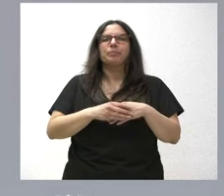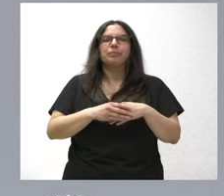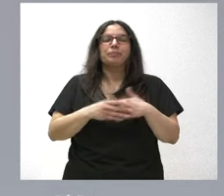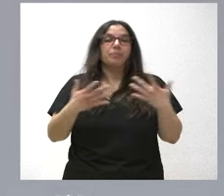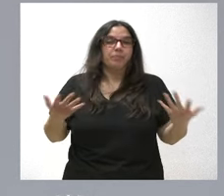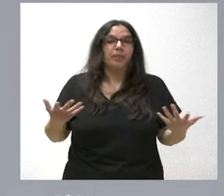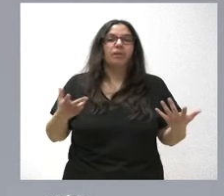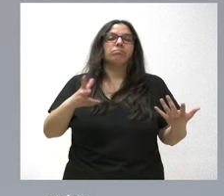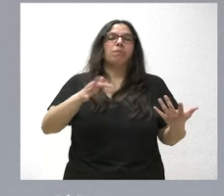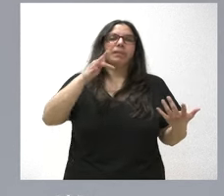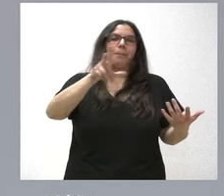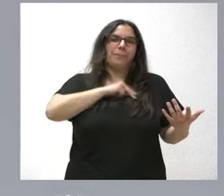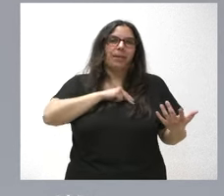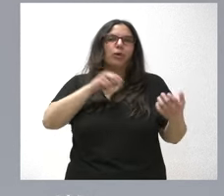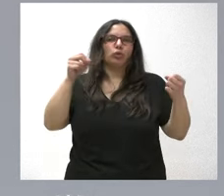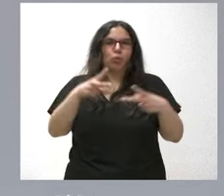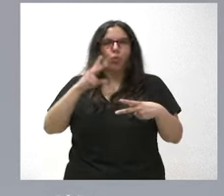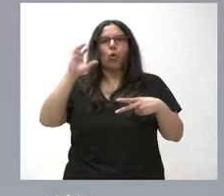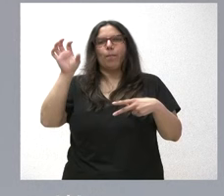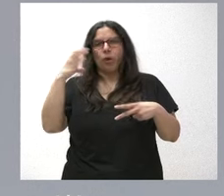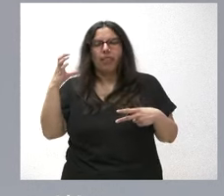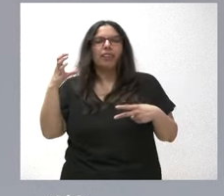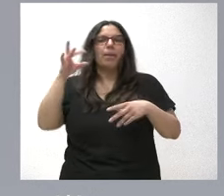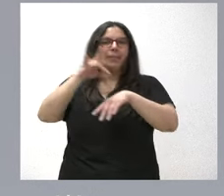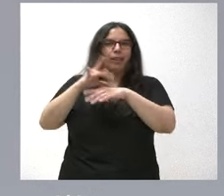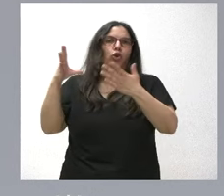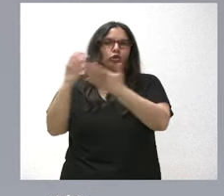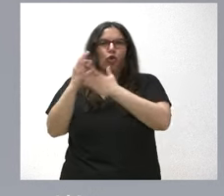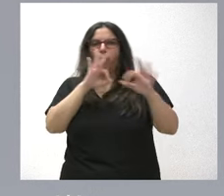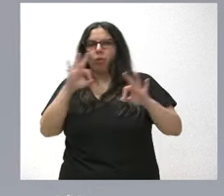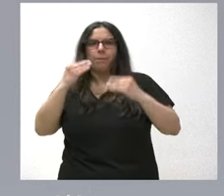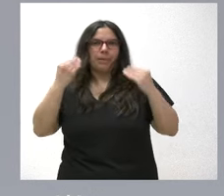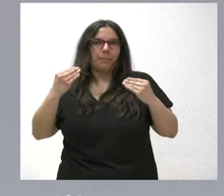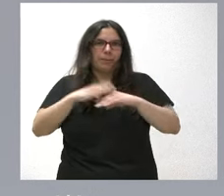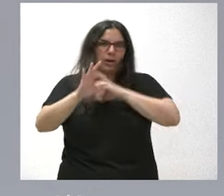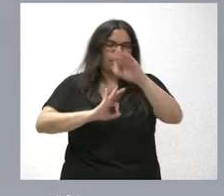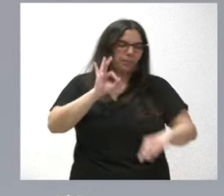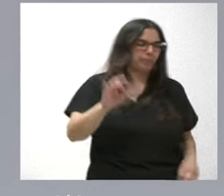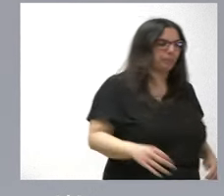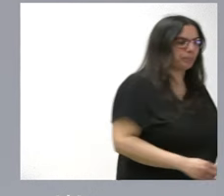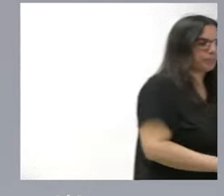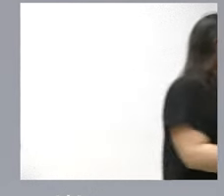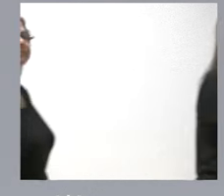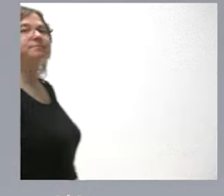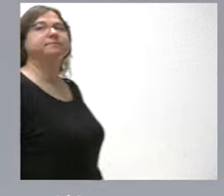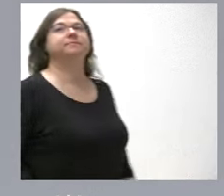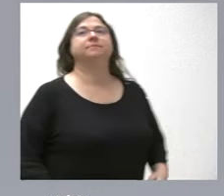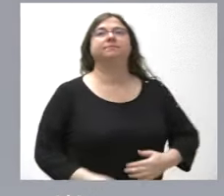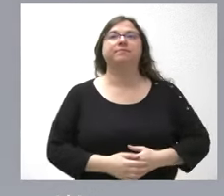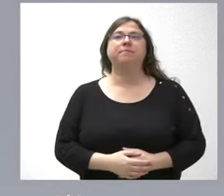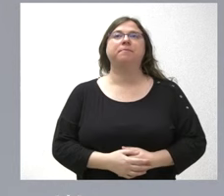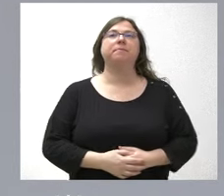premios y seguros y ambulancia y médico preciso para su organización. También va a haber